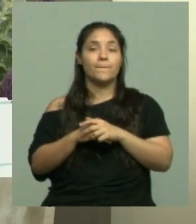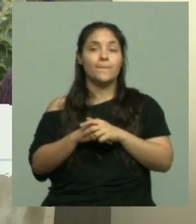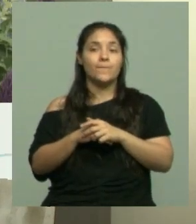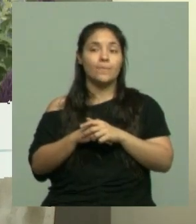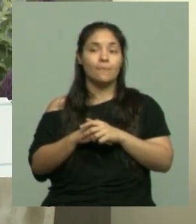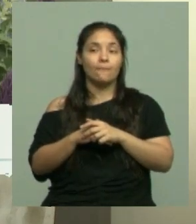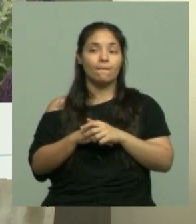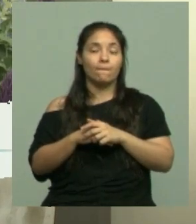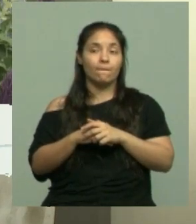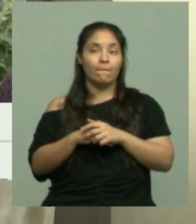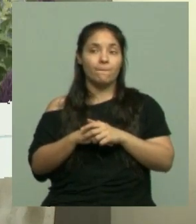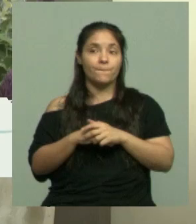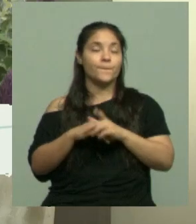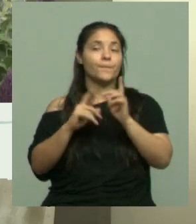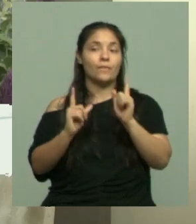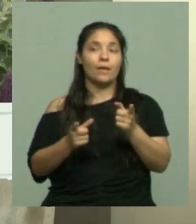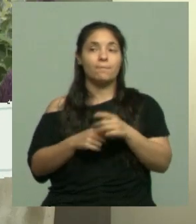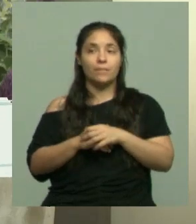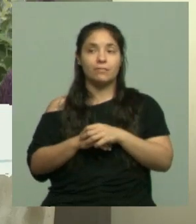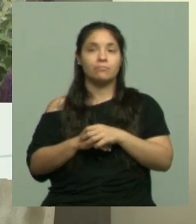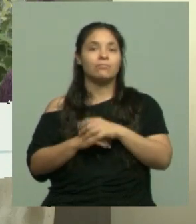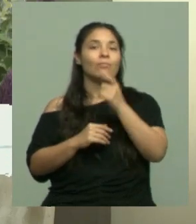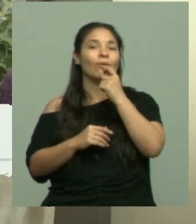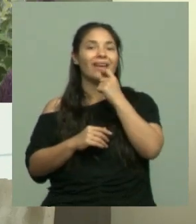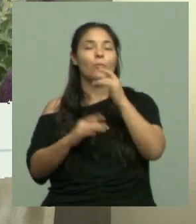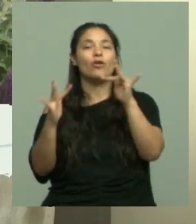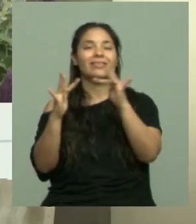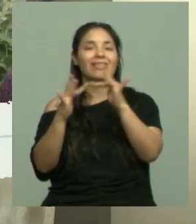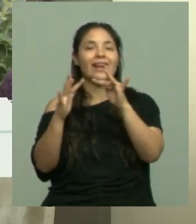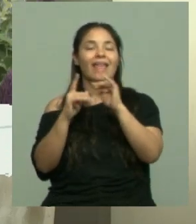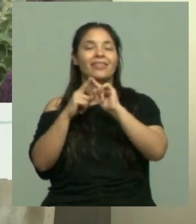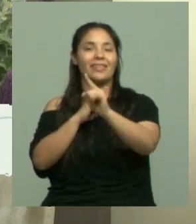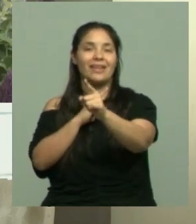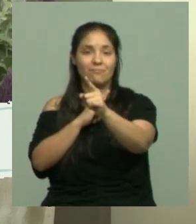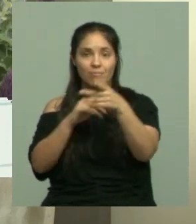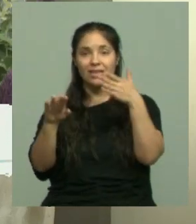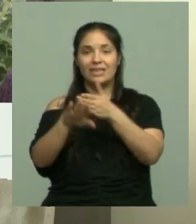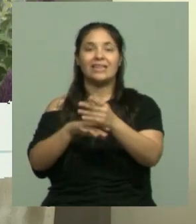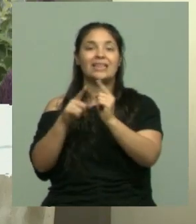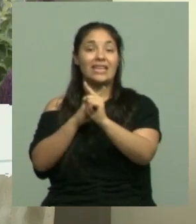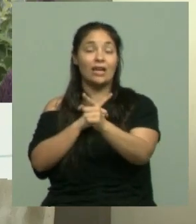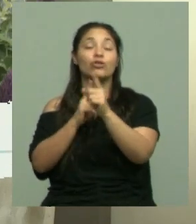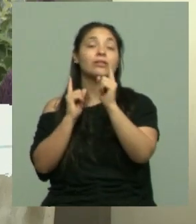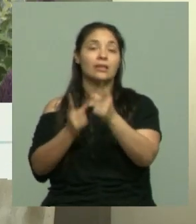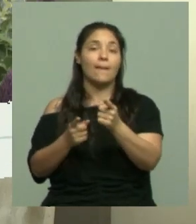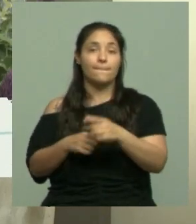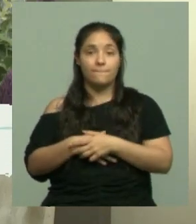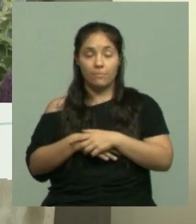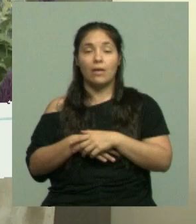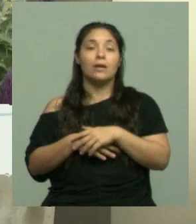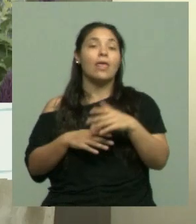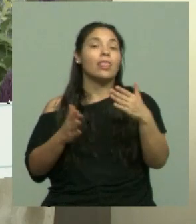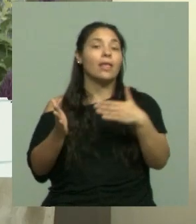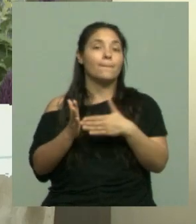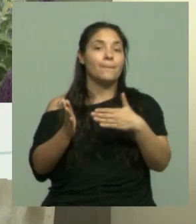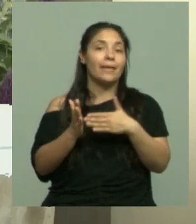los llamados popularmente streameos, bueno, que permiten accesos directos, pero también adaptarlos a los tiempos y a los horarios